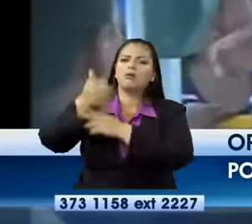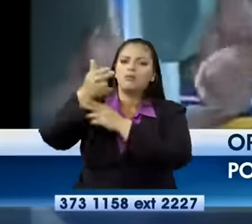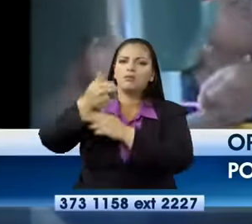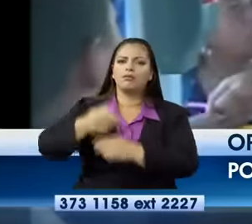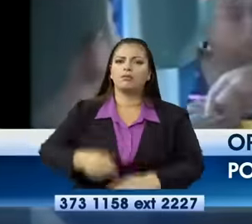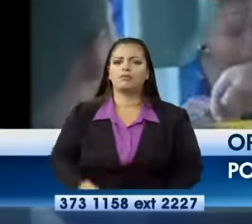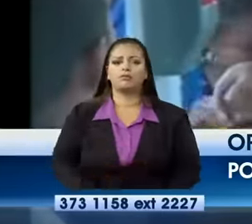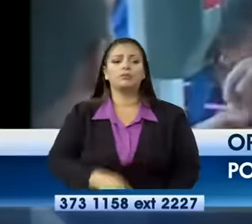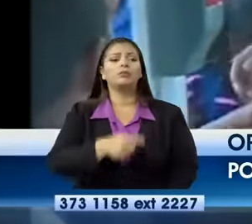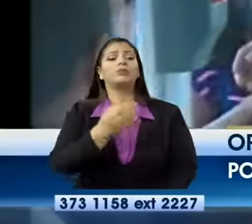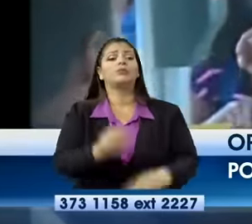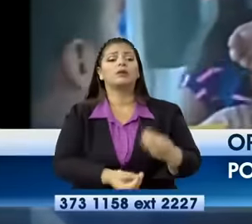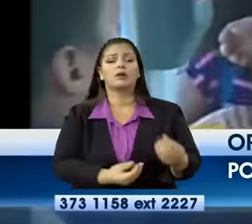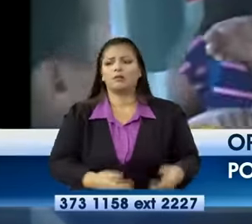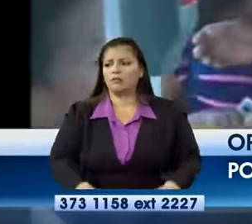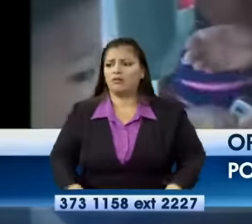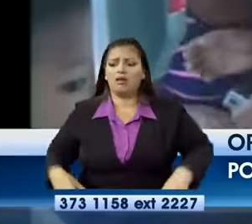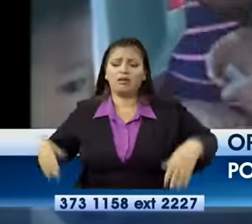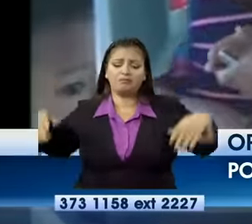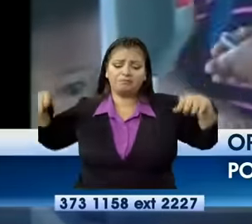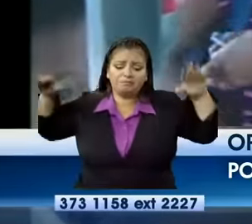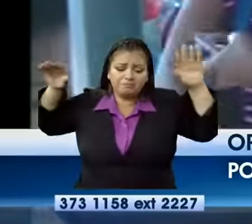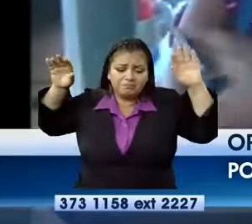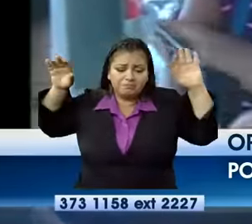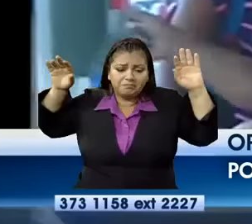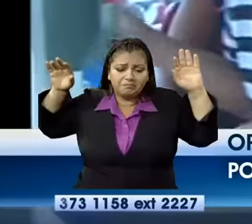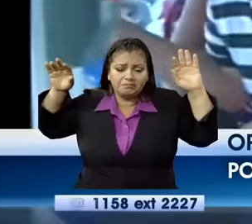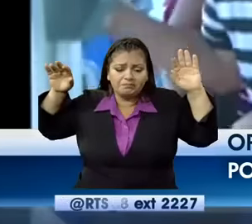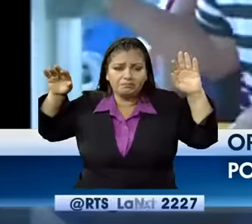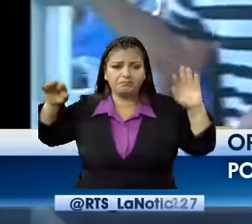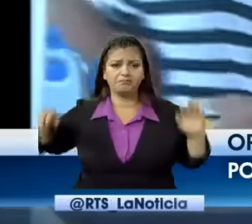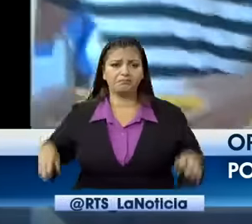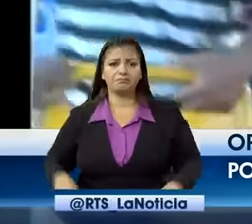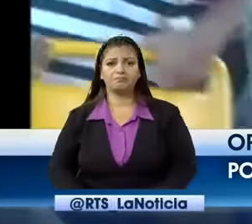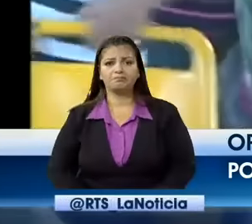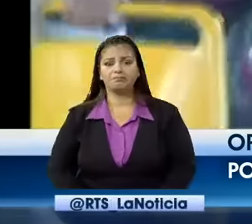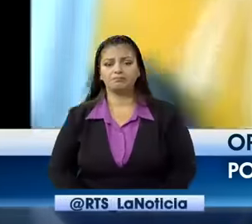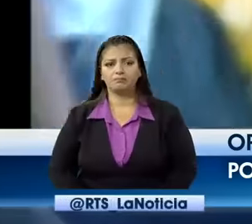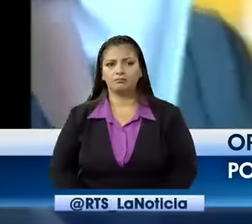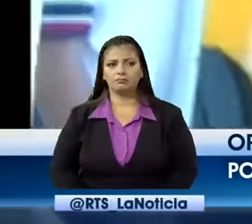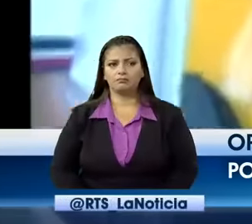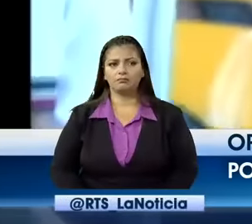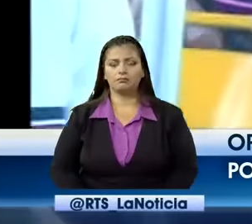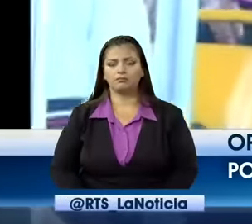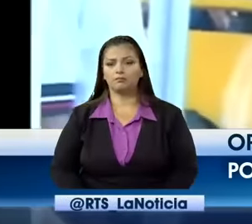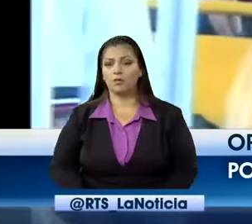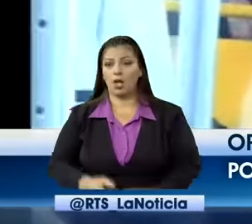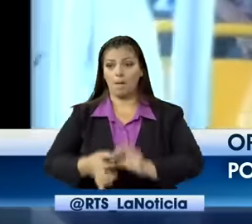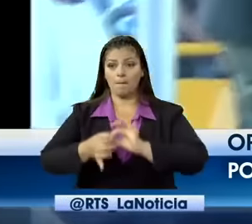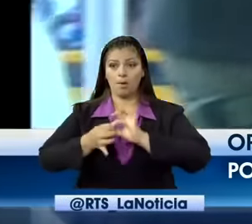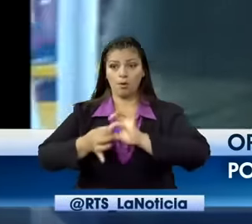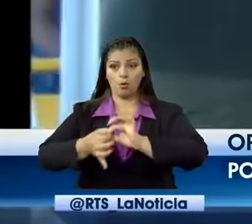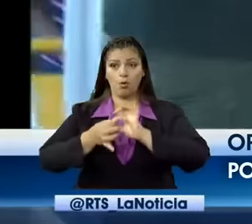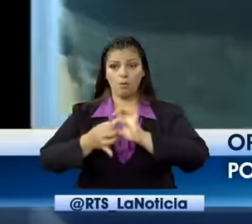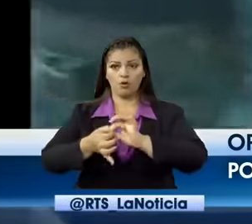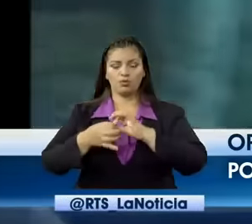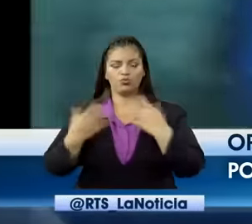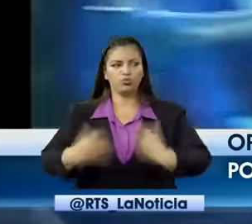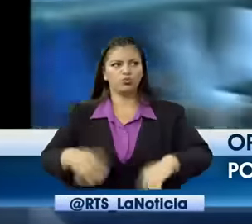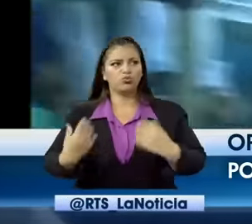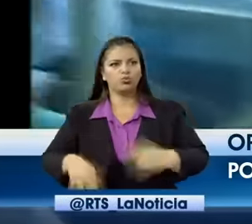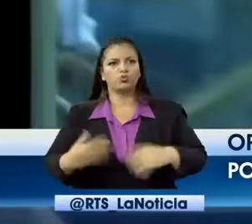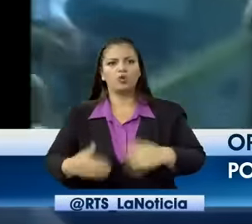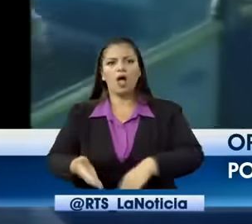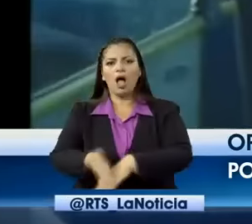revólver dejarnos robar qué más podemos hacer herido por ahí hay un compañero que por aquí le han metido una cuchillada le